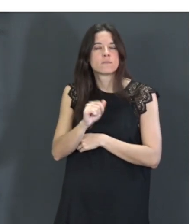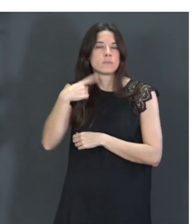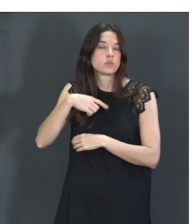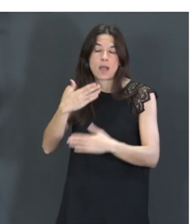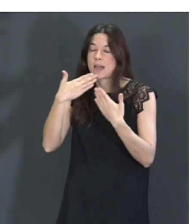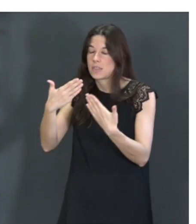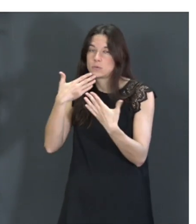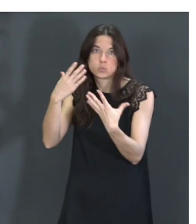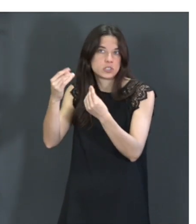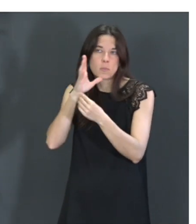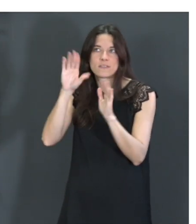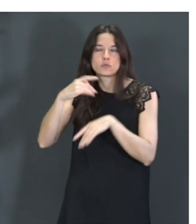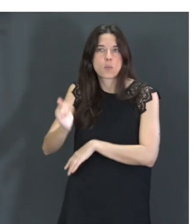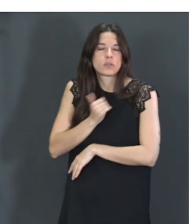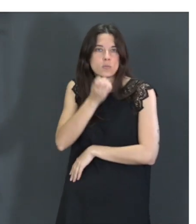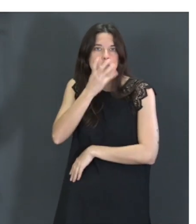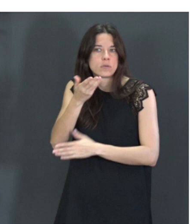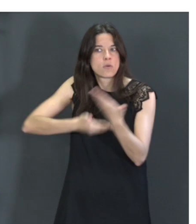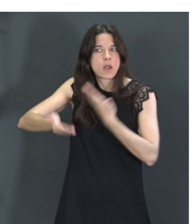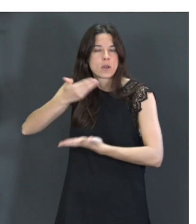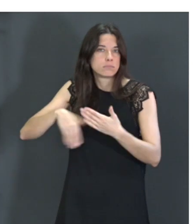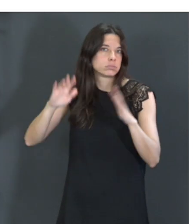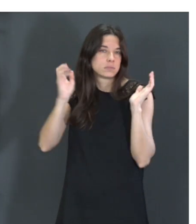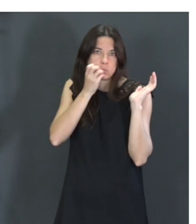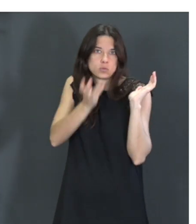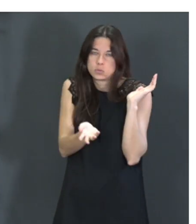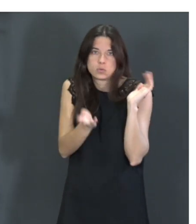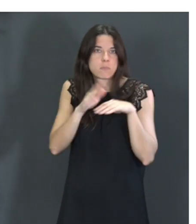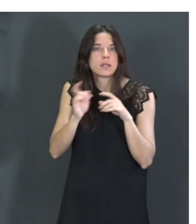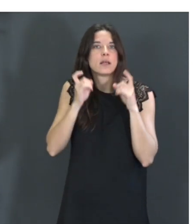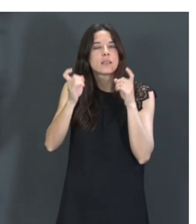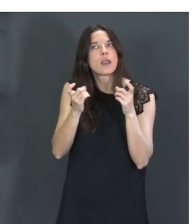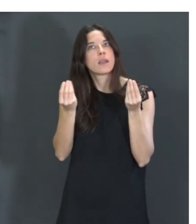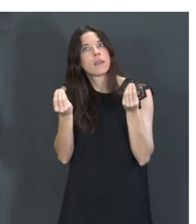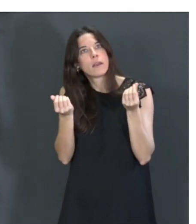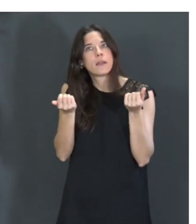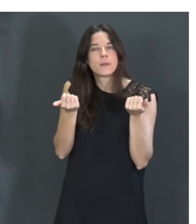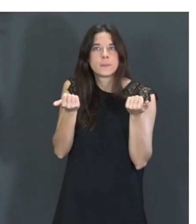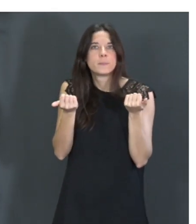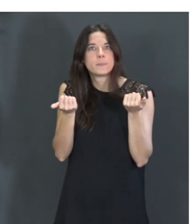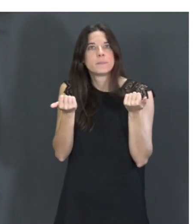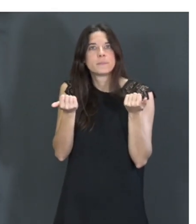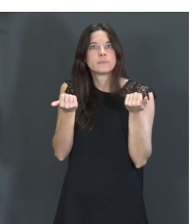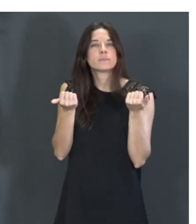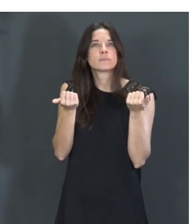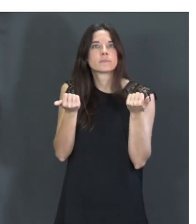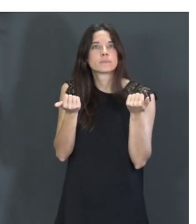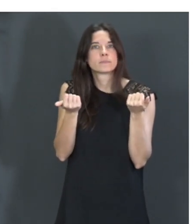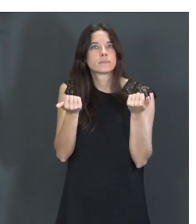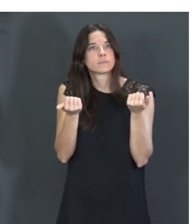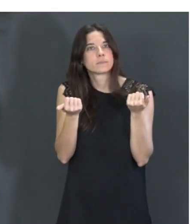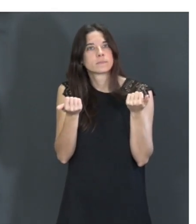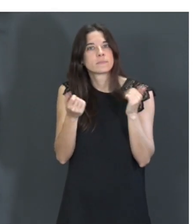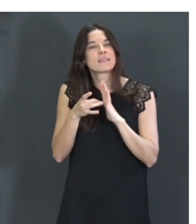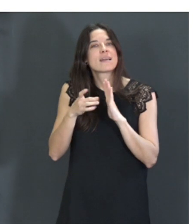muchísimo porque fue una gran oportunidad de colaborar en facilitar en este caso